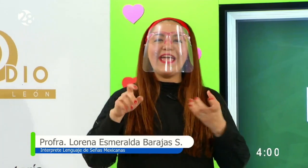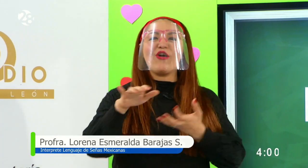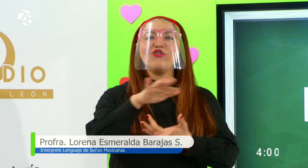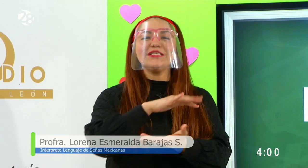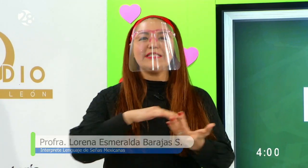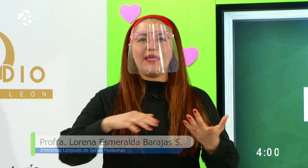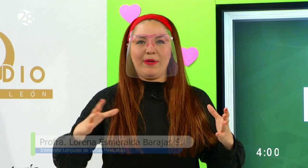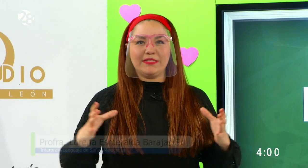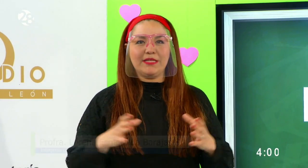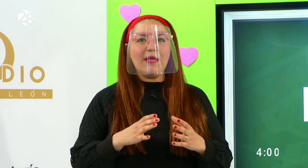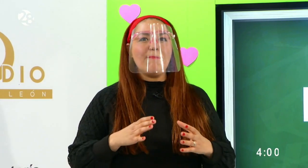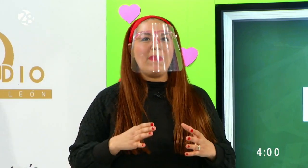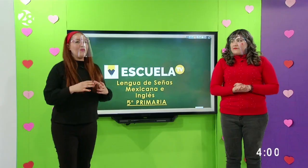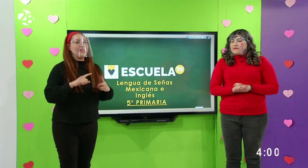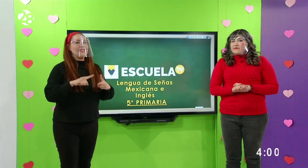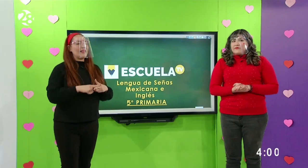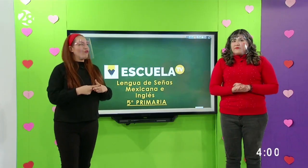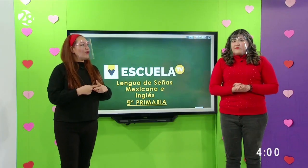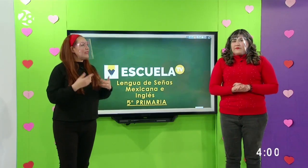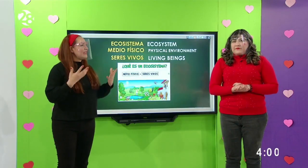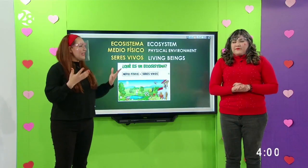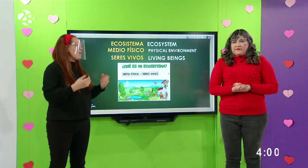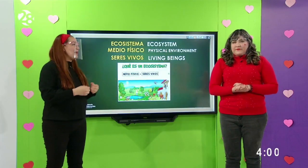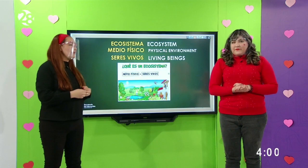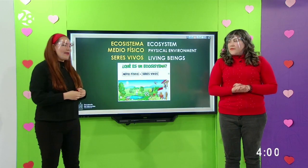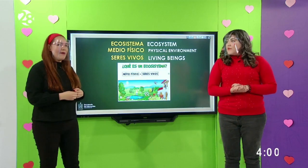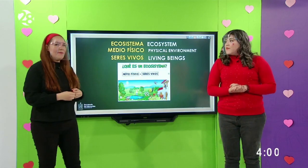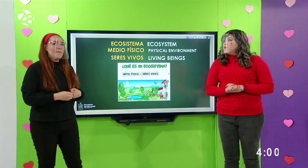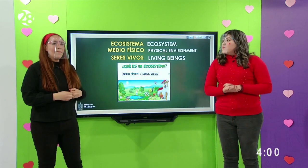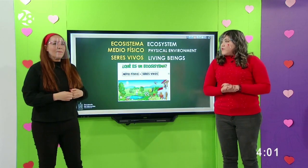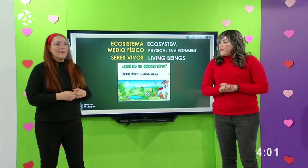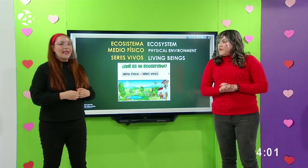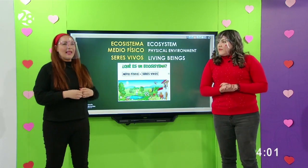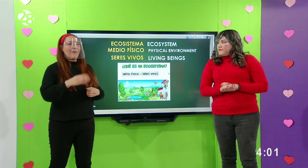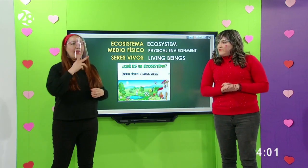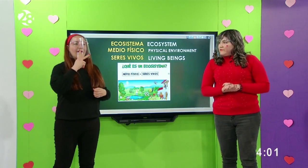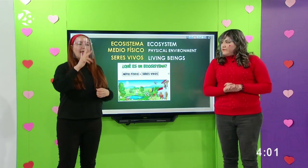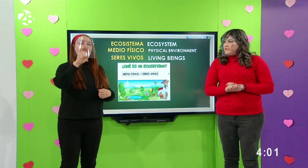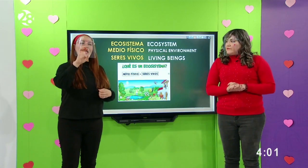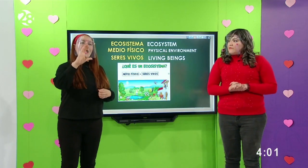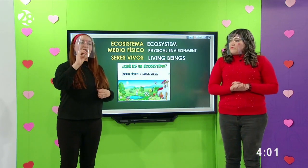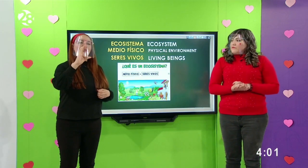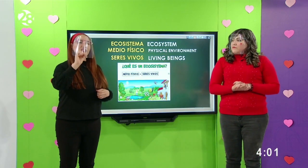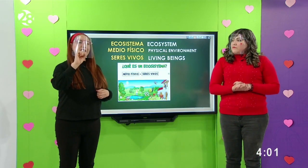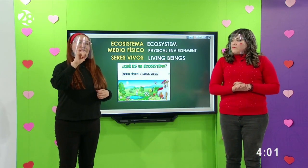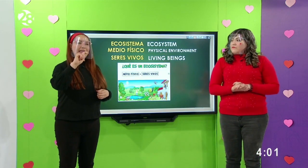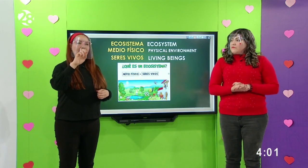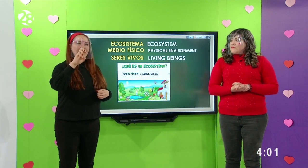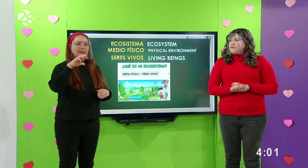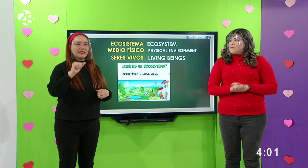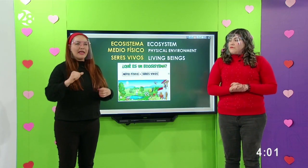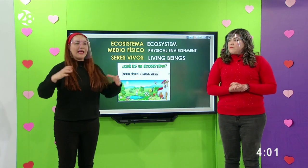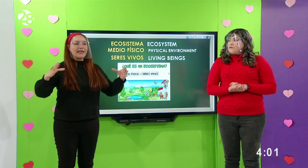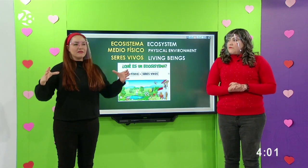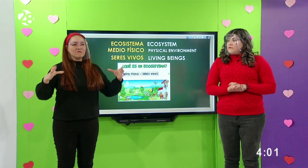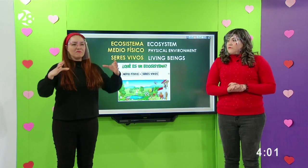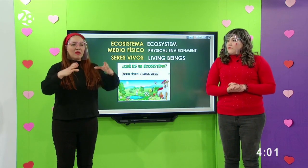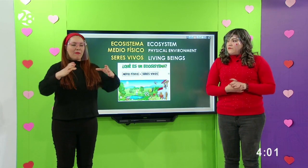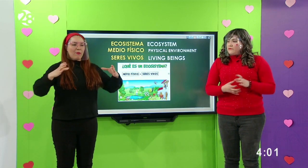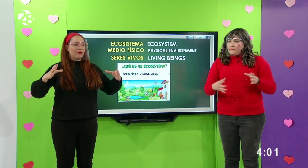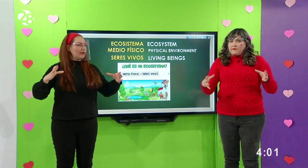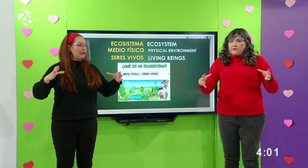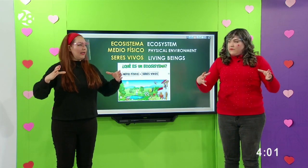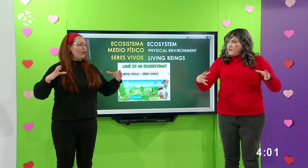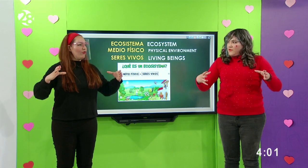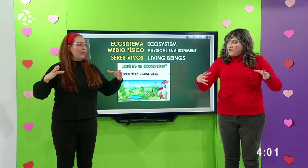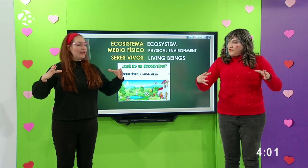los ecosistemas. Vamos a iniciar con esa seña, maestra. Muy bien. La palabra ecosistemas es,